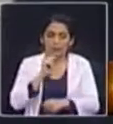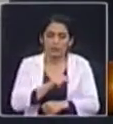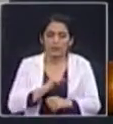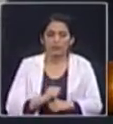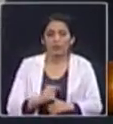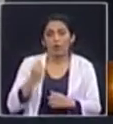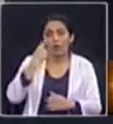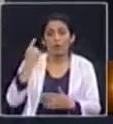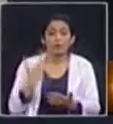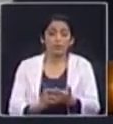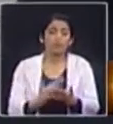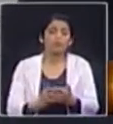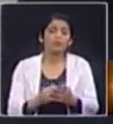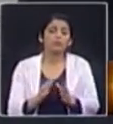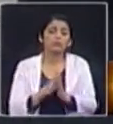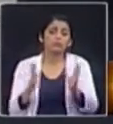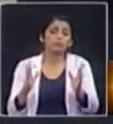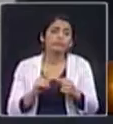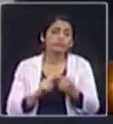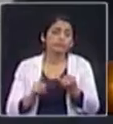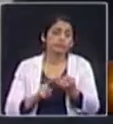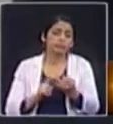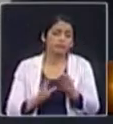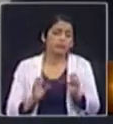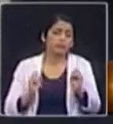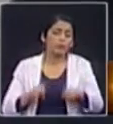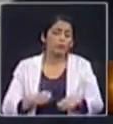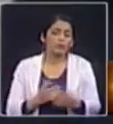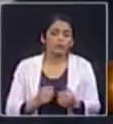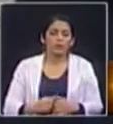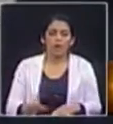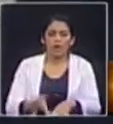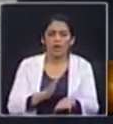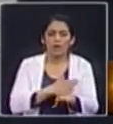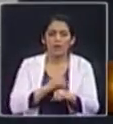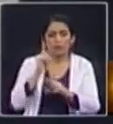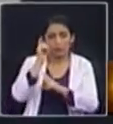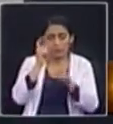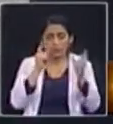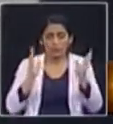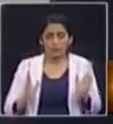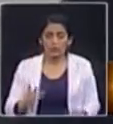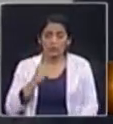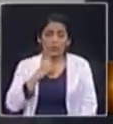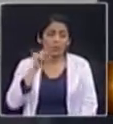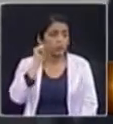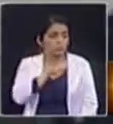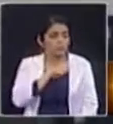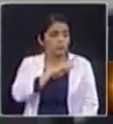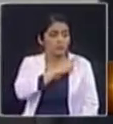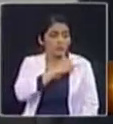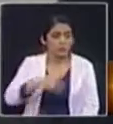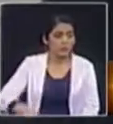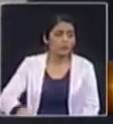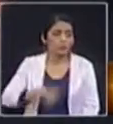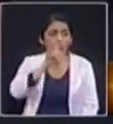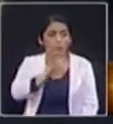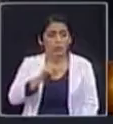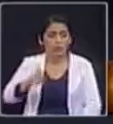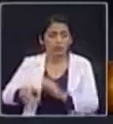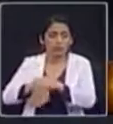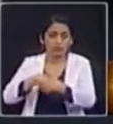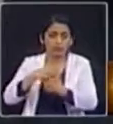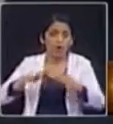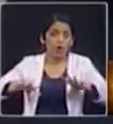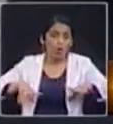político. Si bien el fiscal hoy día ya ha formulado cargos en base a la asociación ilícita, debemos seguir